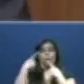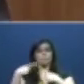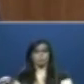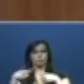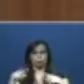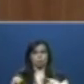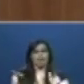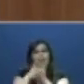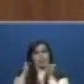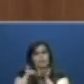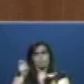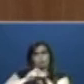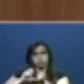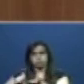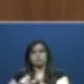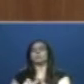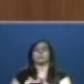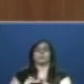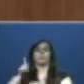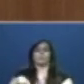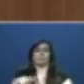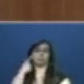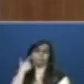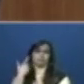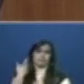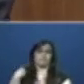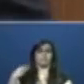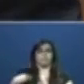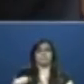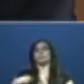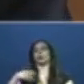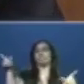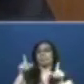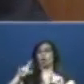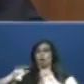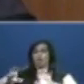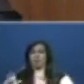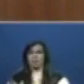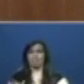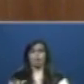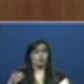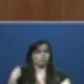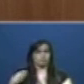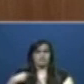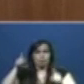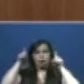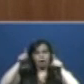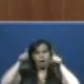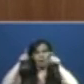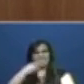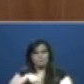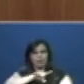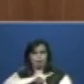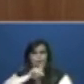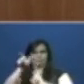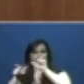editorial las artes plásticas el sector audiovisual el propio patrimonio cultural o la enseñanza del español para extranjeros en este